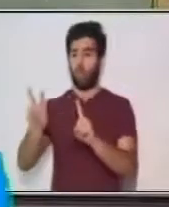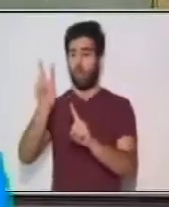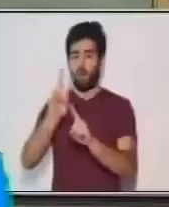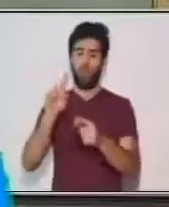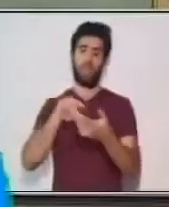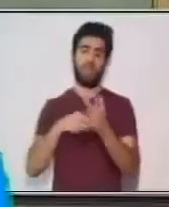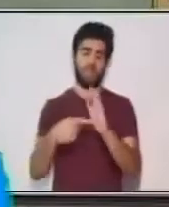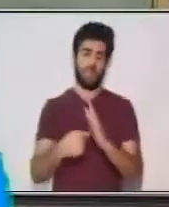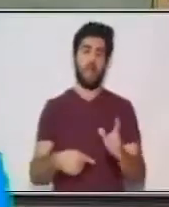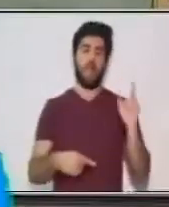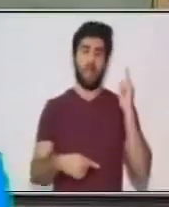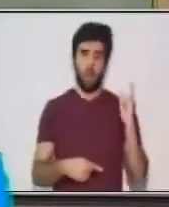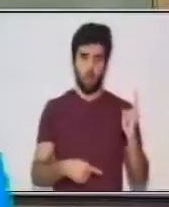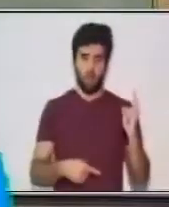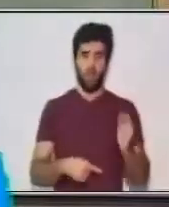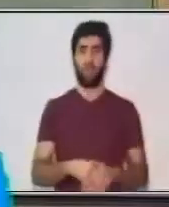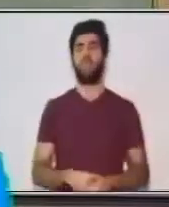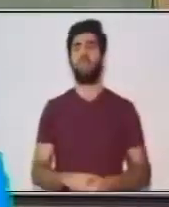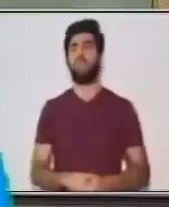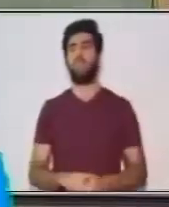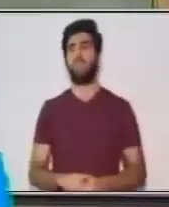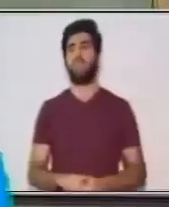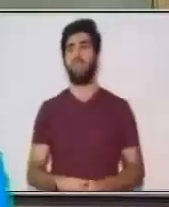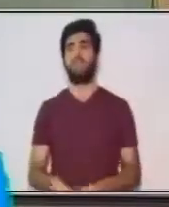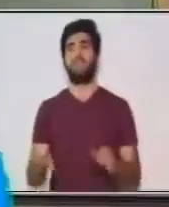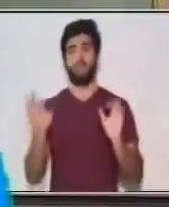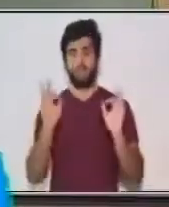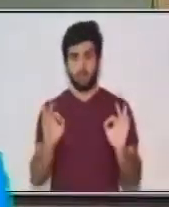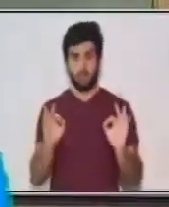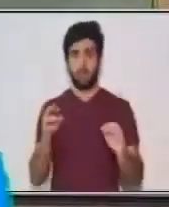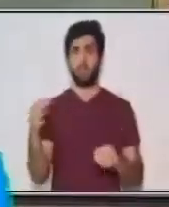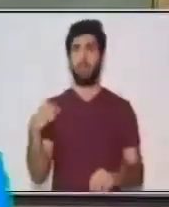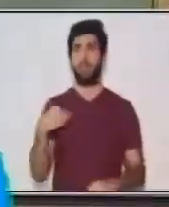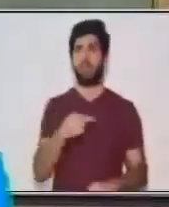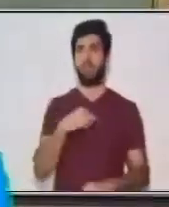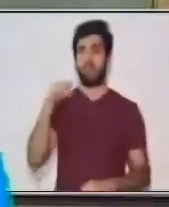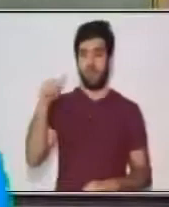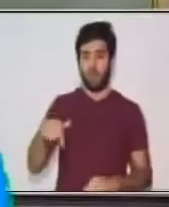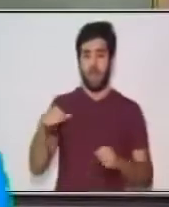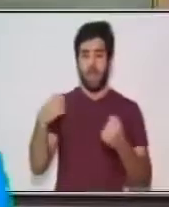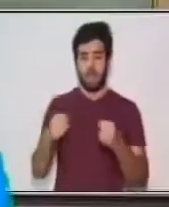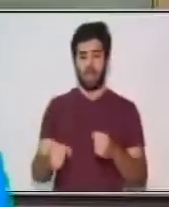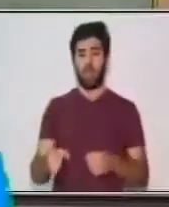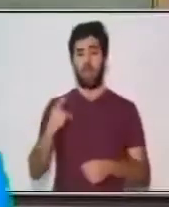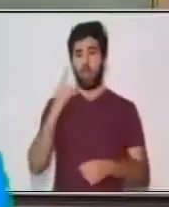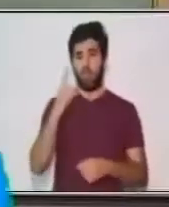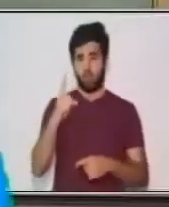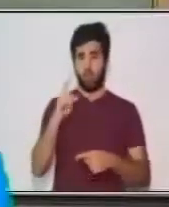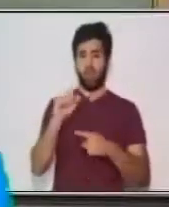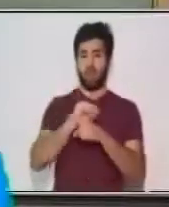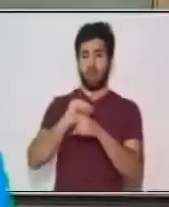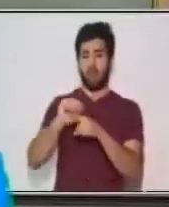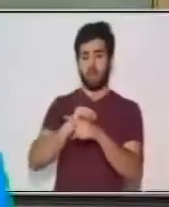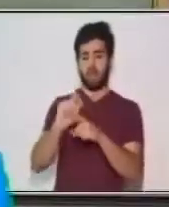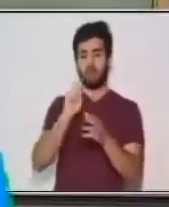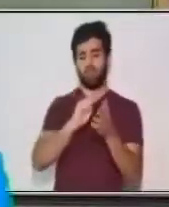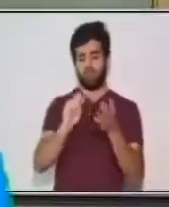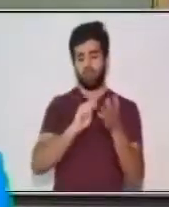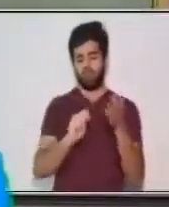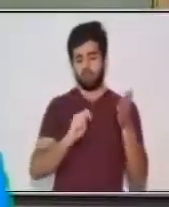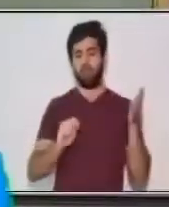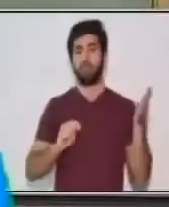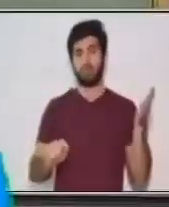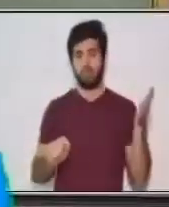1. Muy bien. Ahora vamos a hacer un ejercicio. Esto habíamos platicado algo ya en la clase